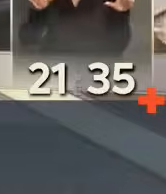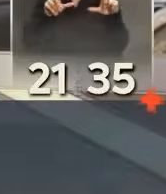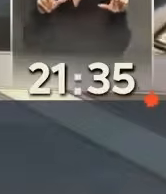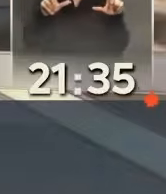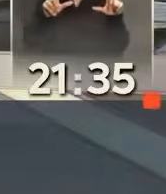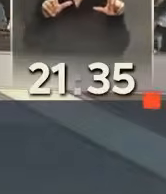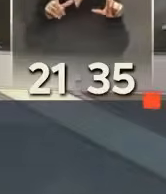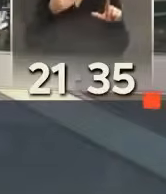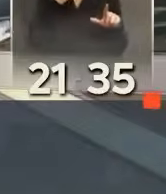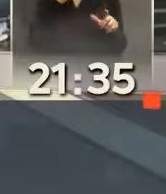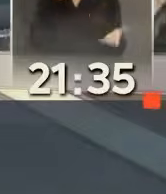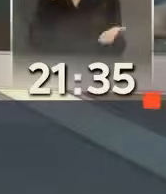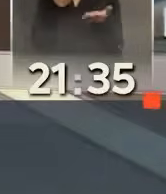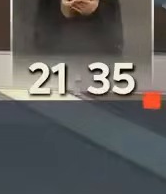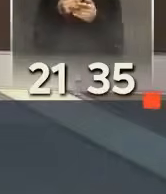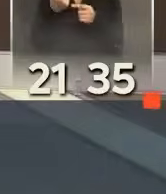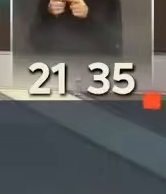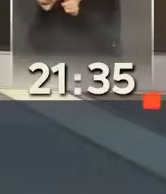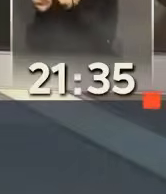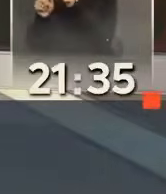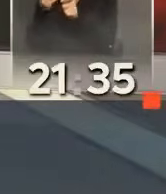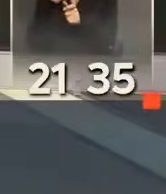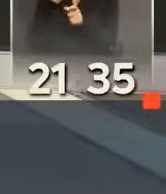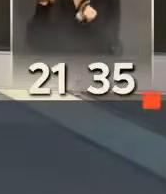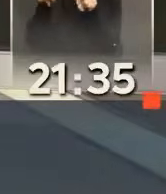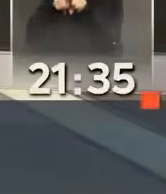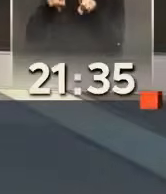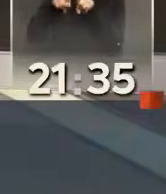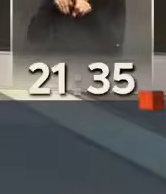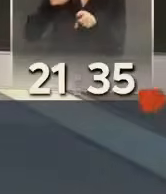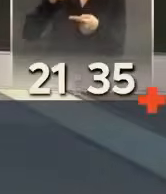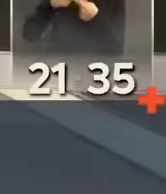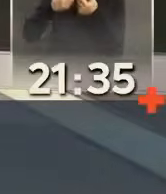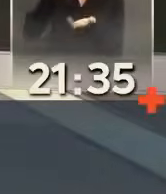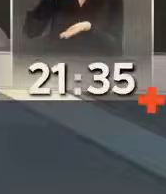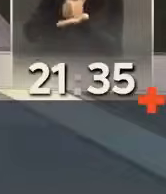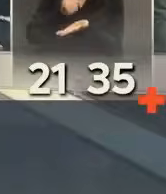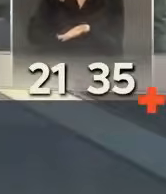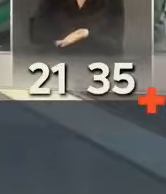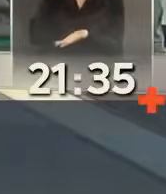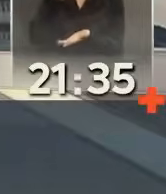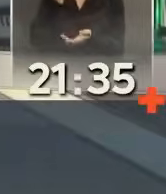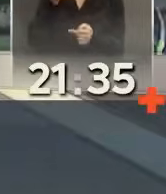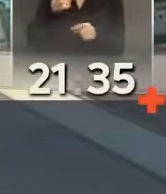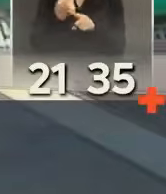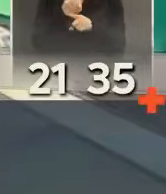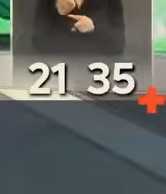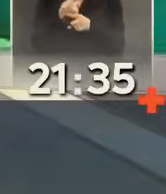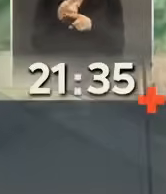imputados, entre ellos la propia hermana del ex alcalde. Esto fue lo que conversó con Tele13.